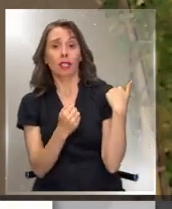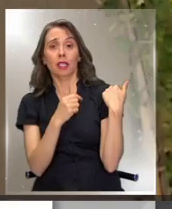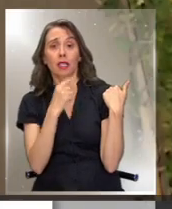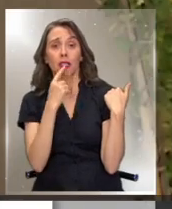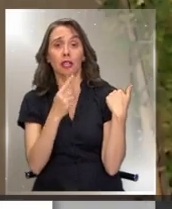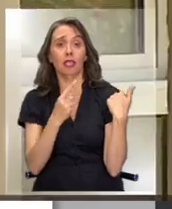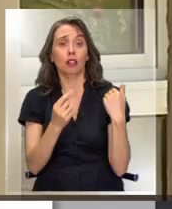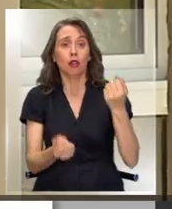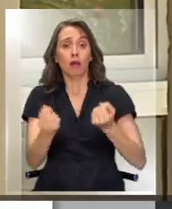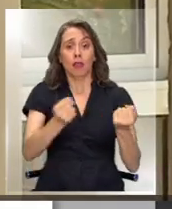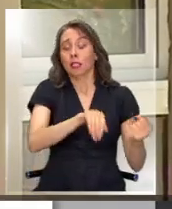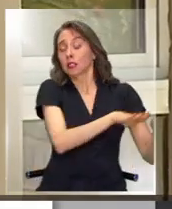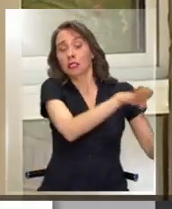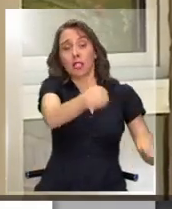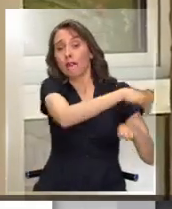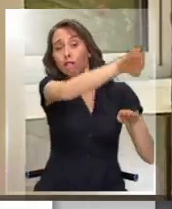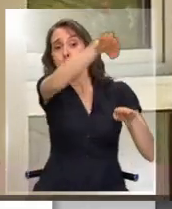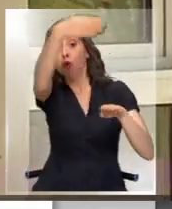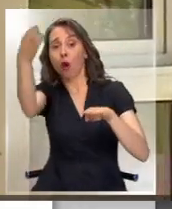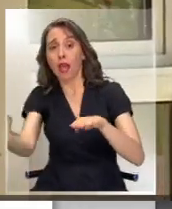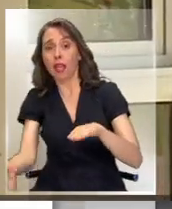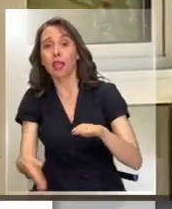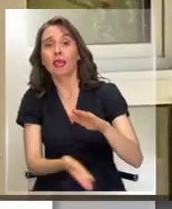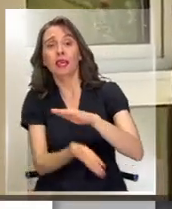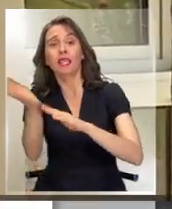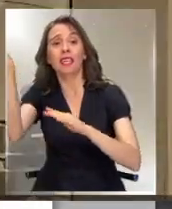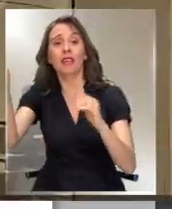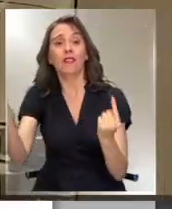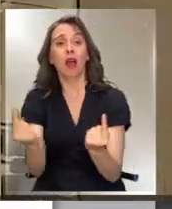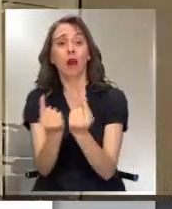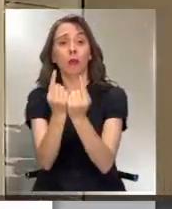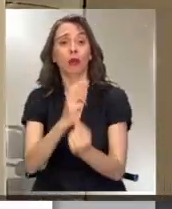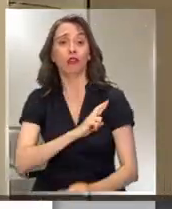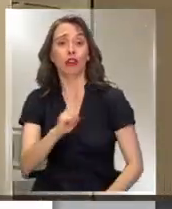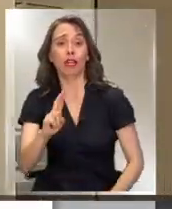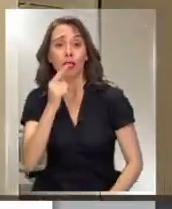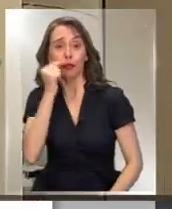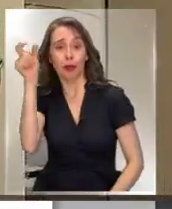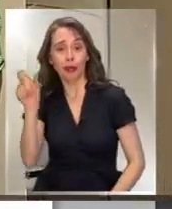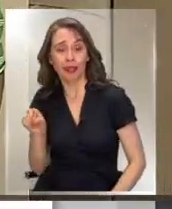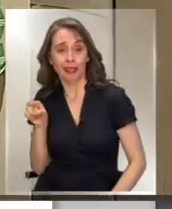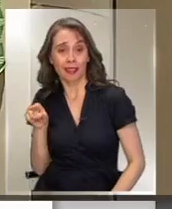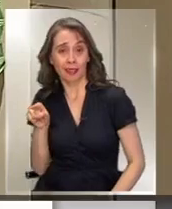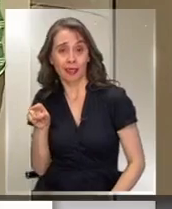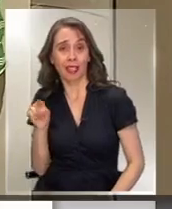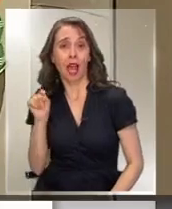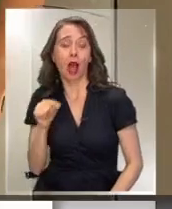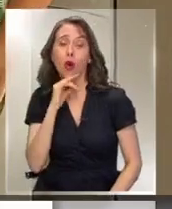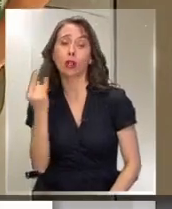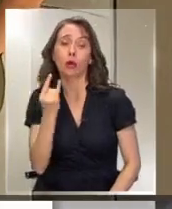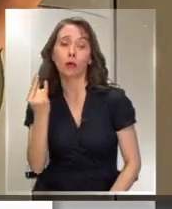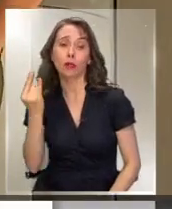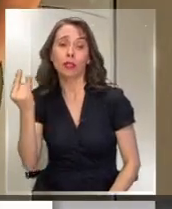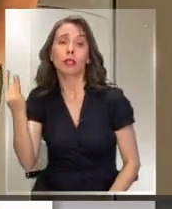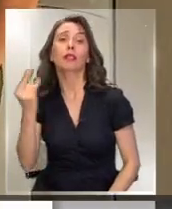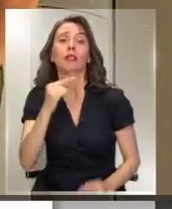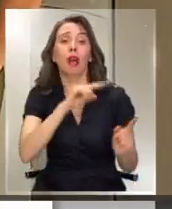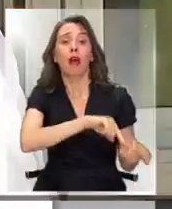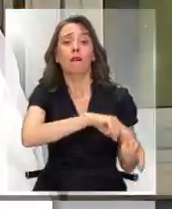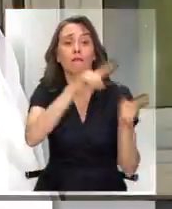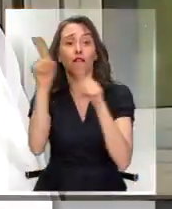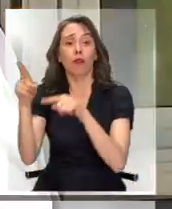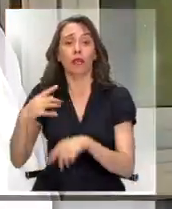fue su destino era un encuentro religioso ahora la prioridad es retornar con los restos de su